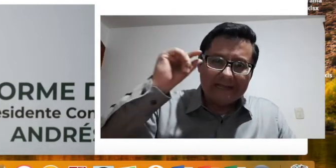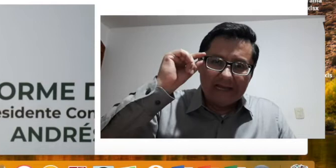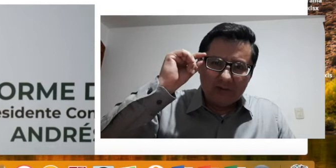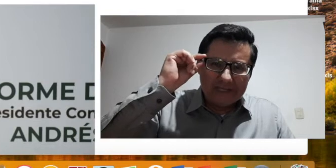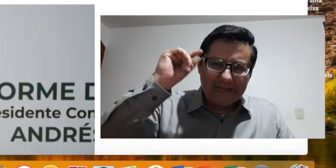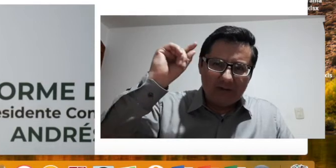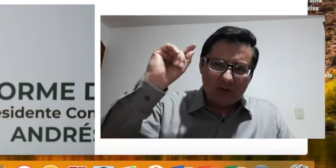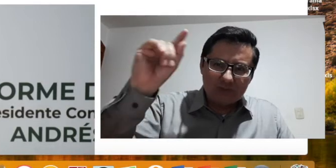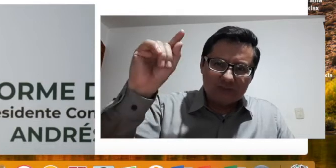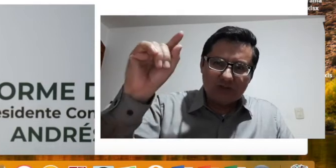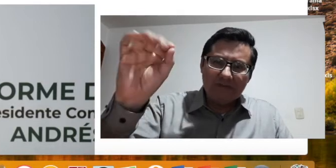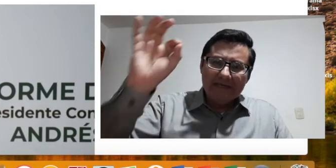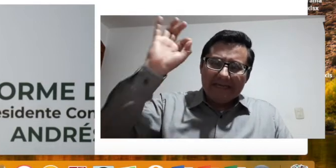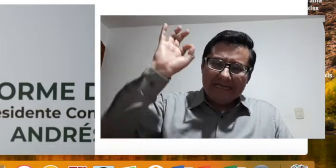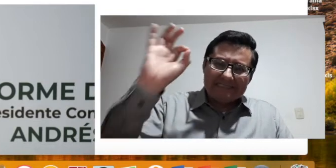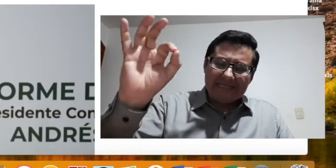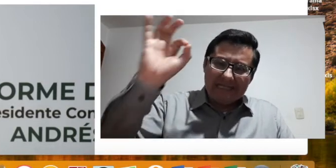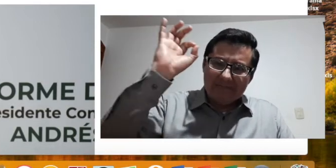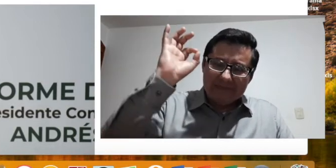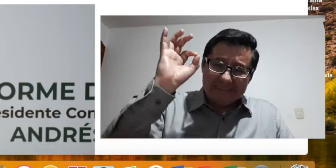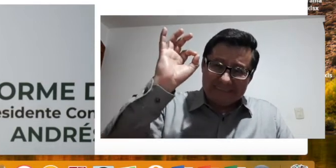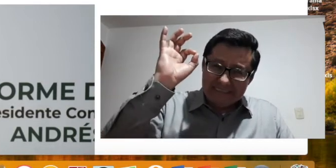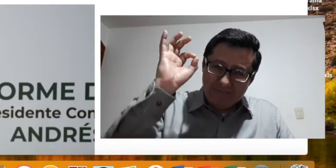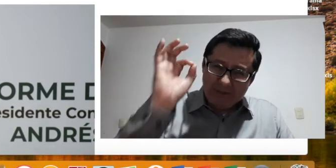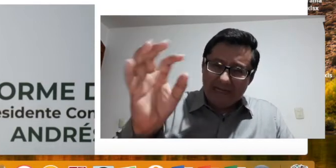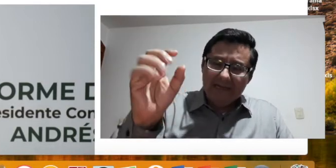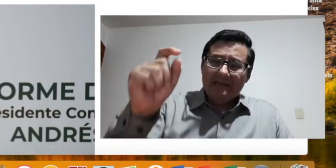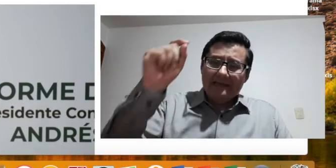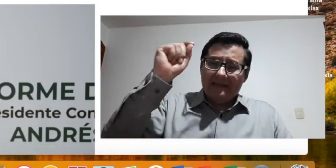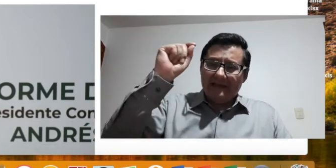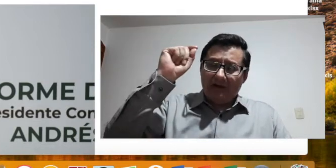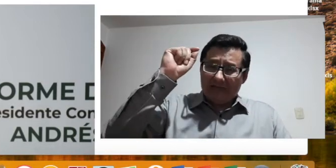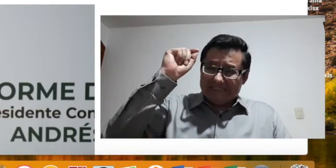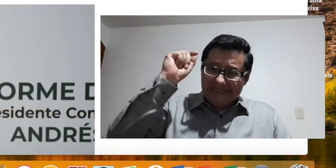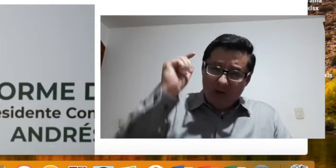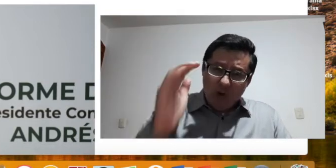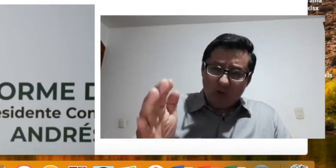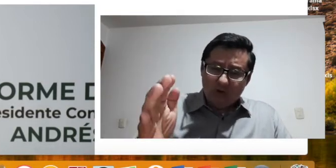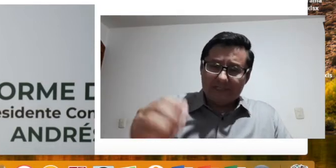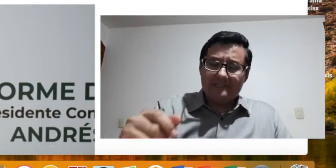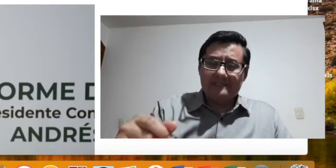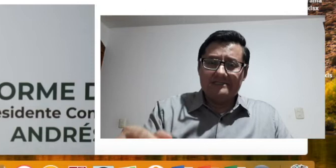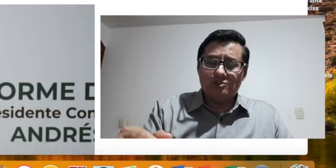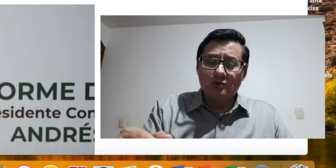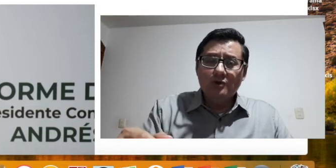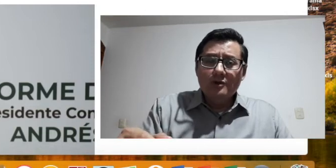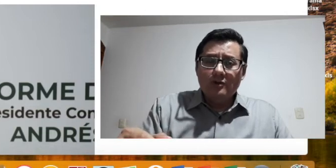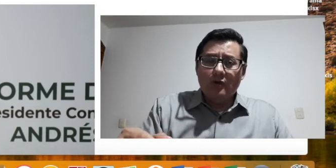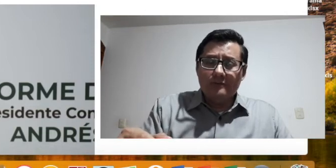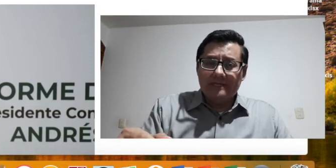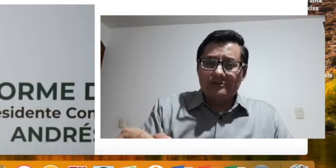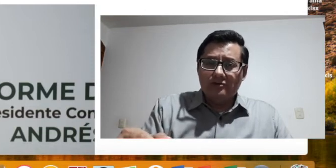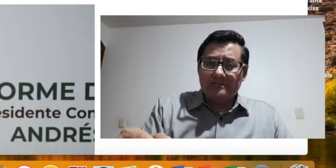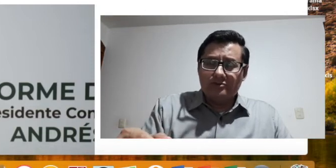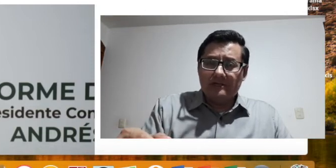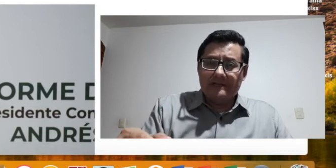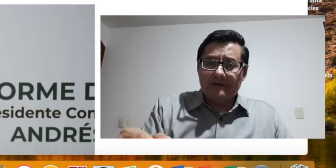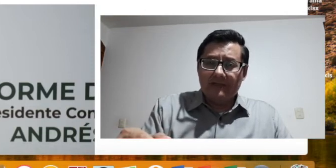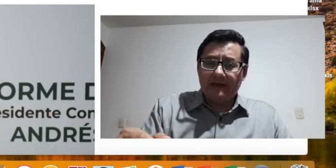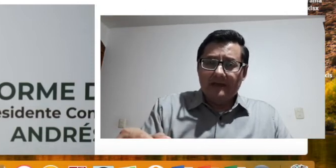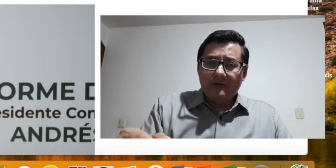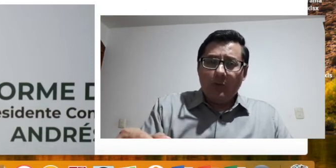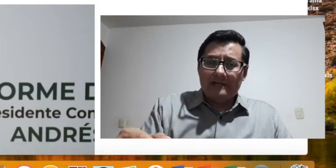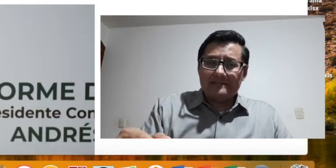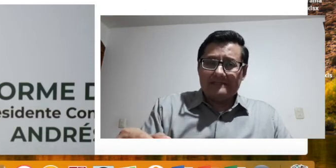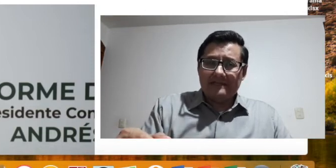en claro que la corrupción es el principal, ahora sí, logro que tiene su gobierno dentro de la